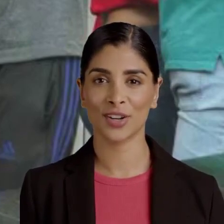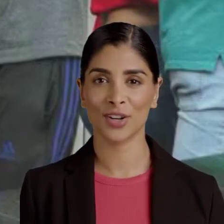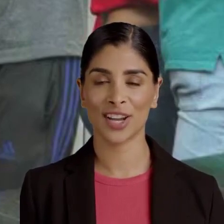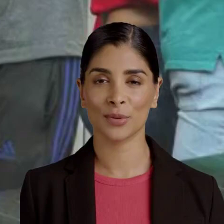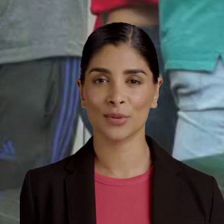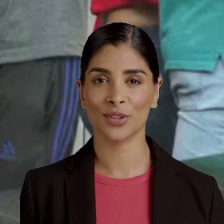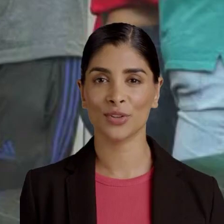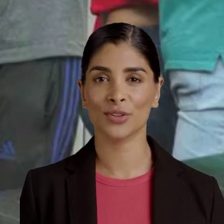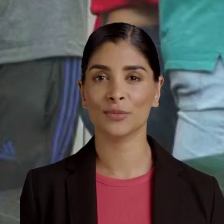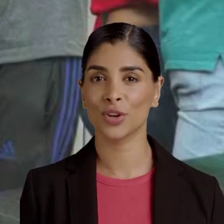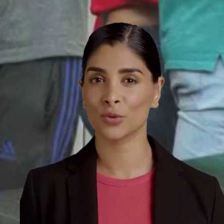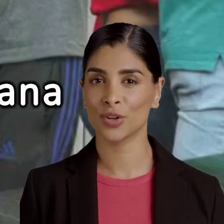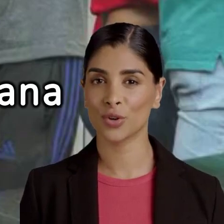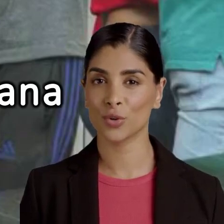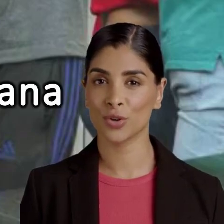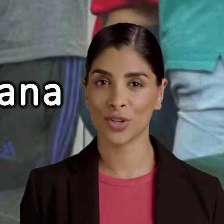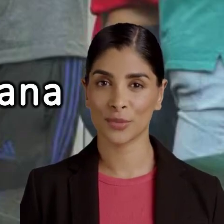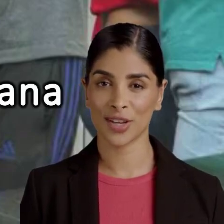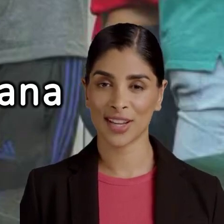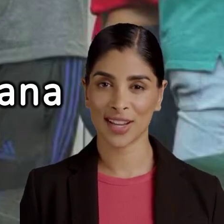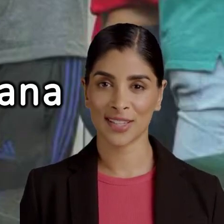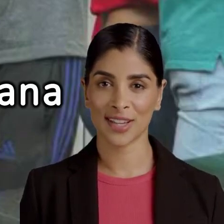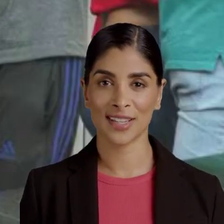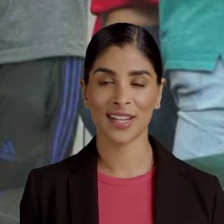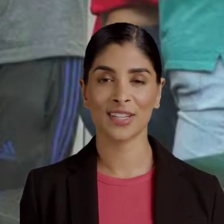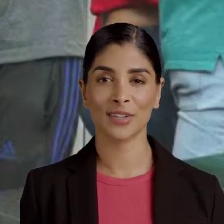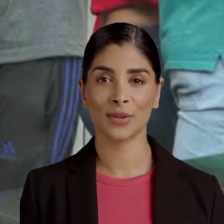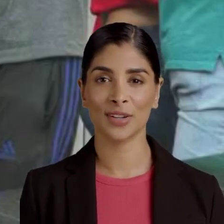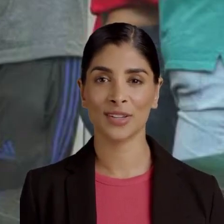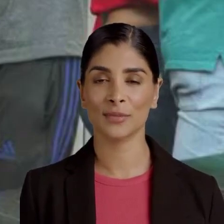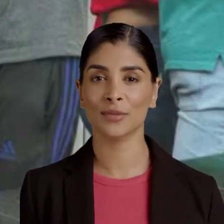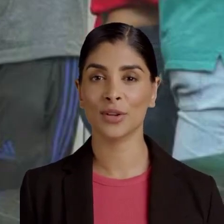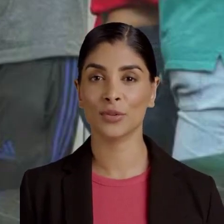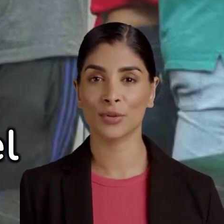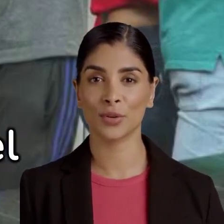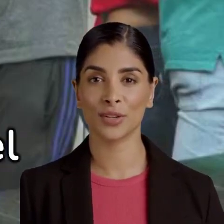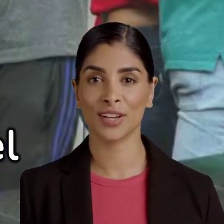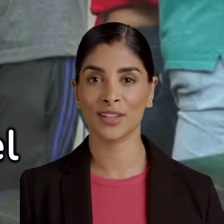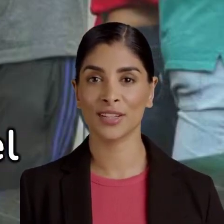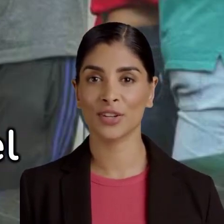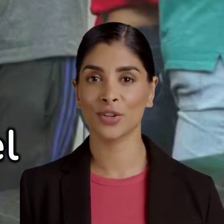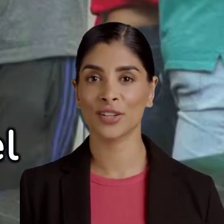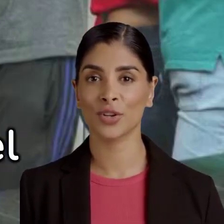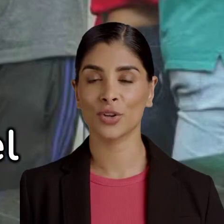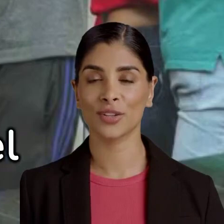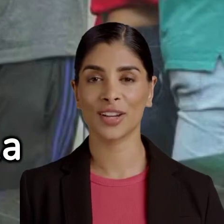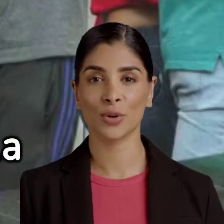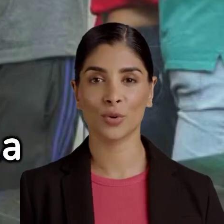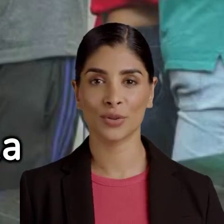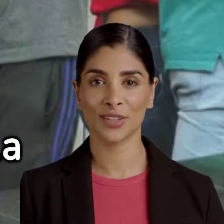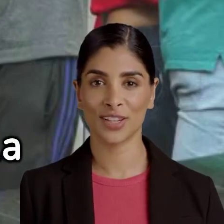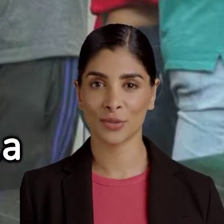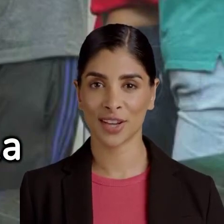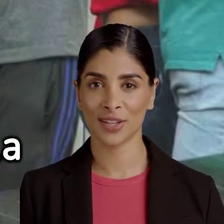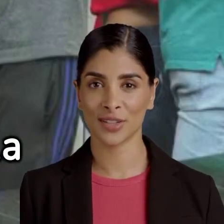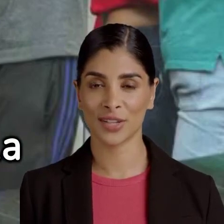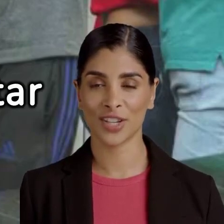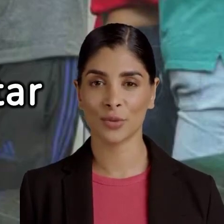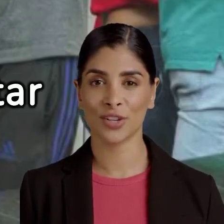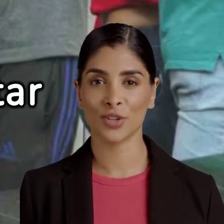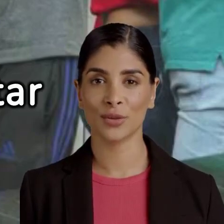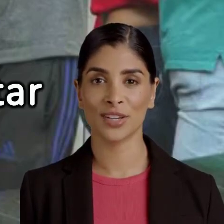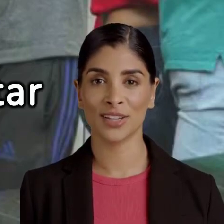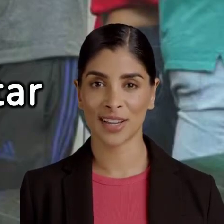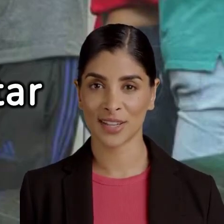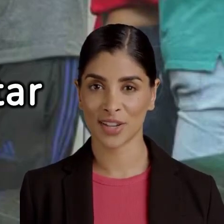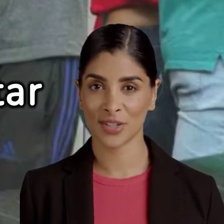cortes de energía imprevistos como el que ocurrió la mañana y tarde de este martes 9 de abril en sectores del norte de la urbe lleva a la gente